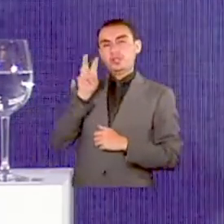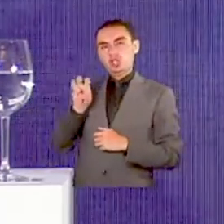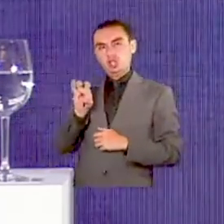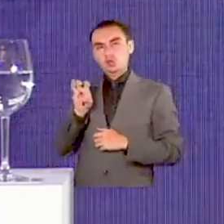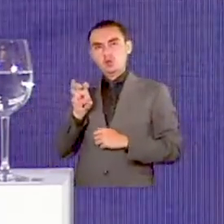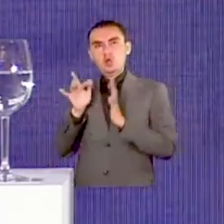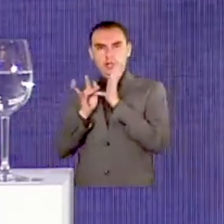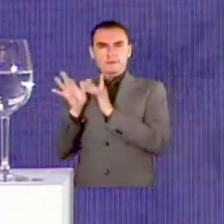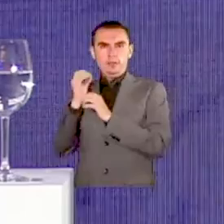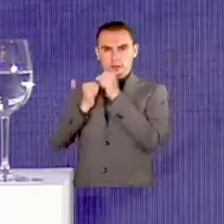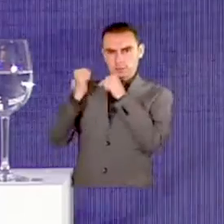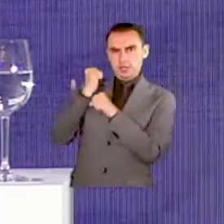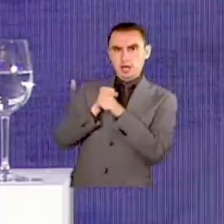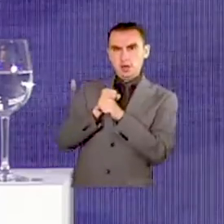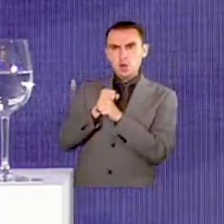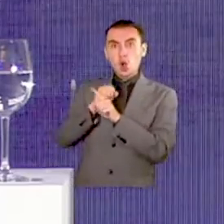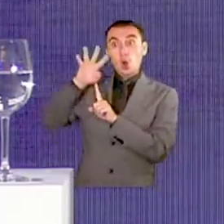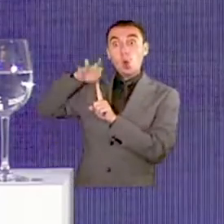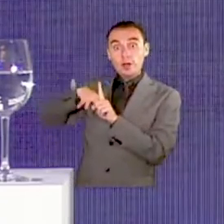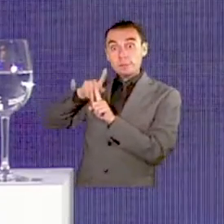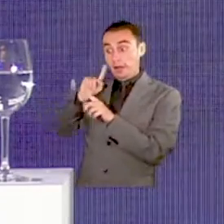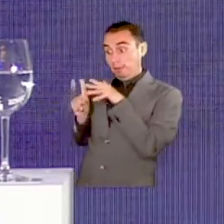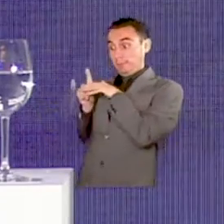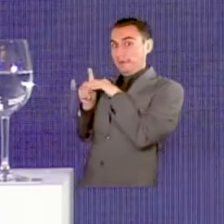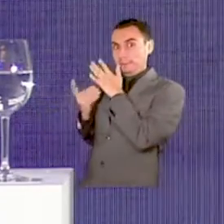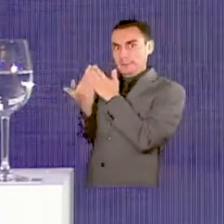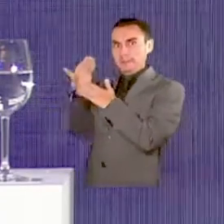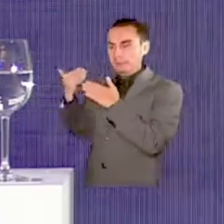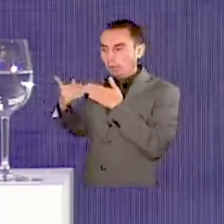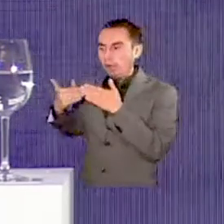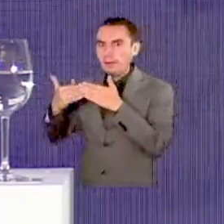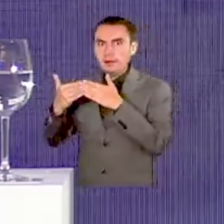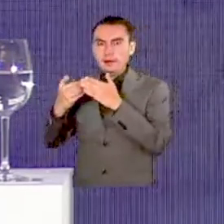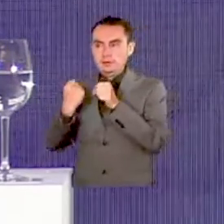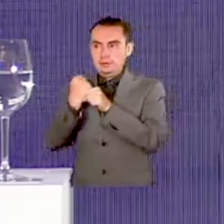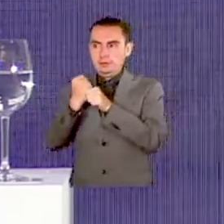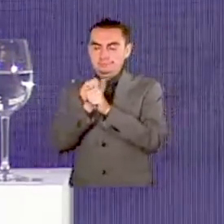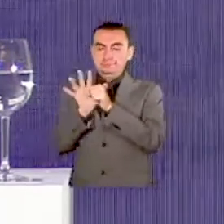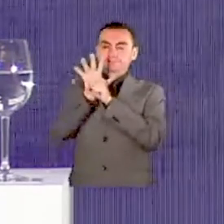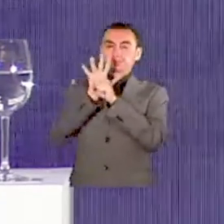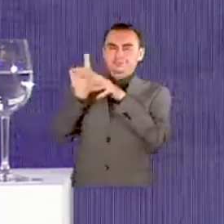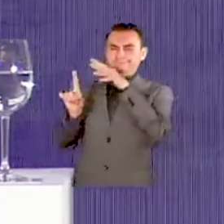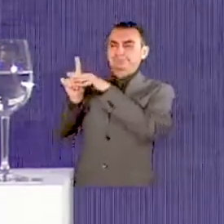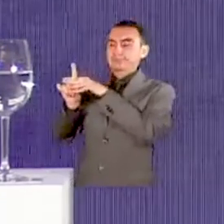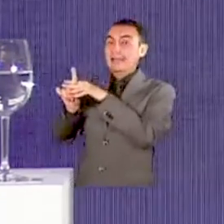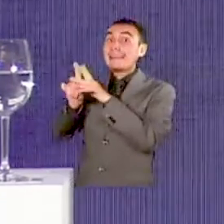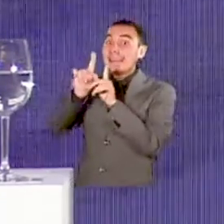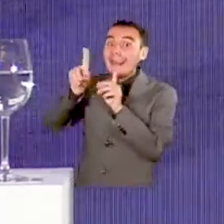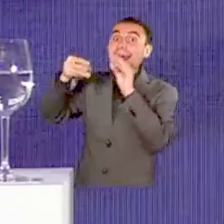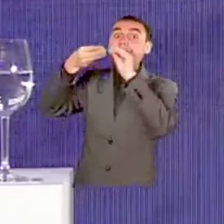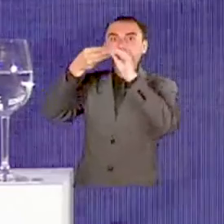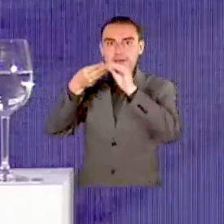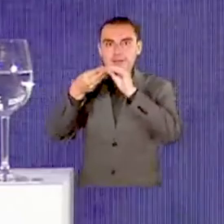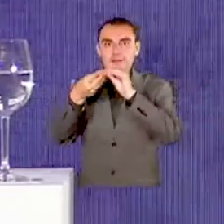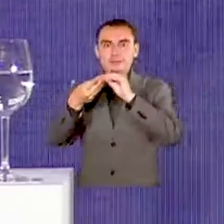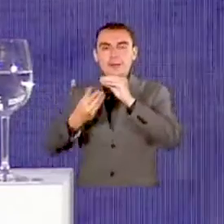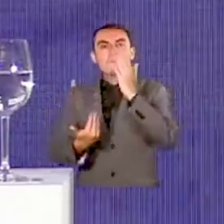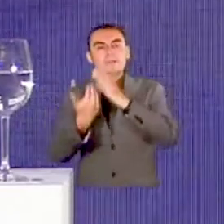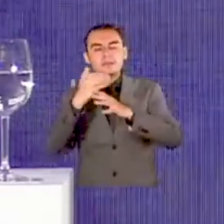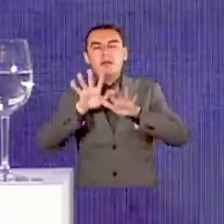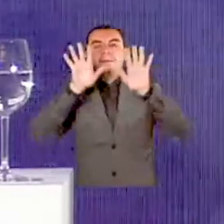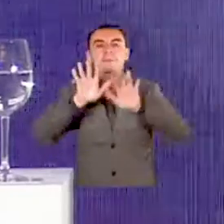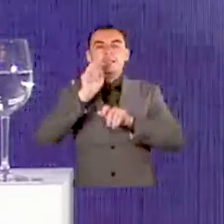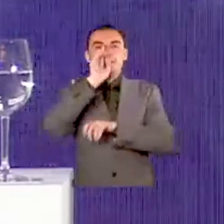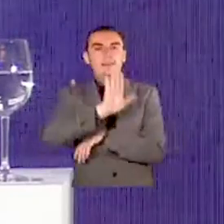pasado, a los 4 meses de haber iniciado gestión, además de empezar con la pandemia, tuvimos que afrontar, y yo creo